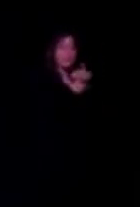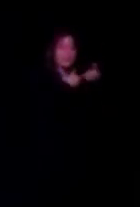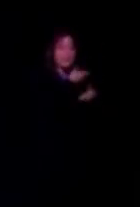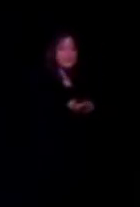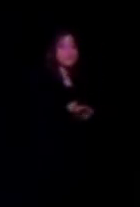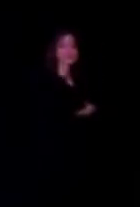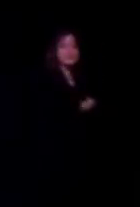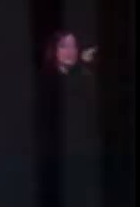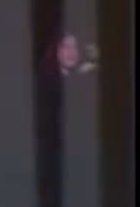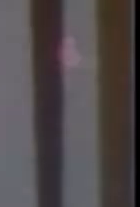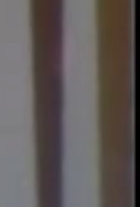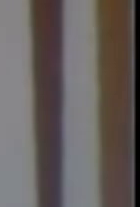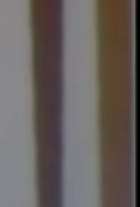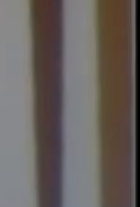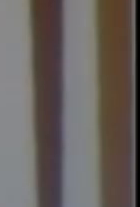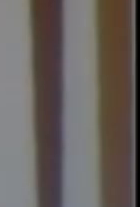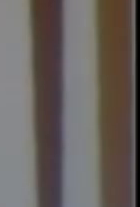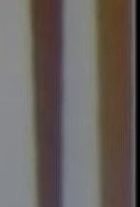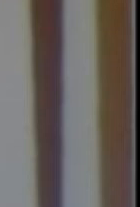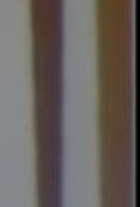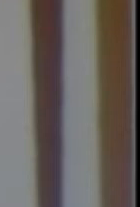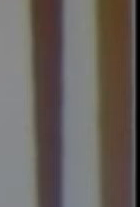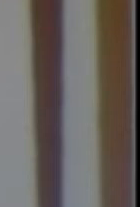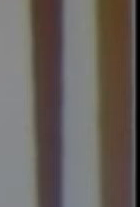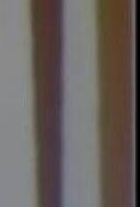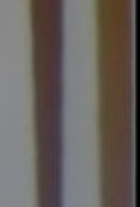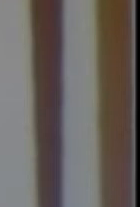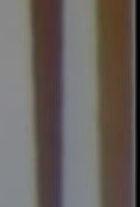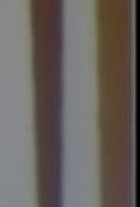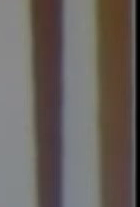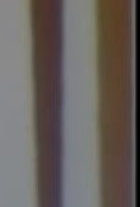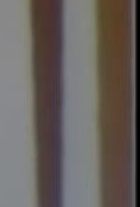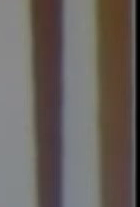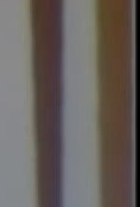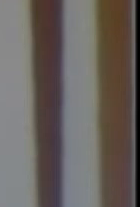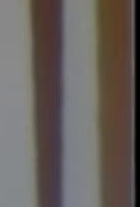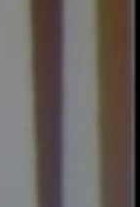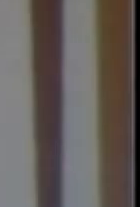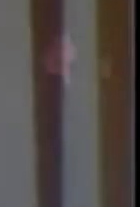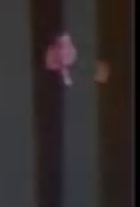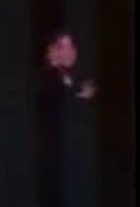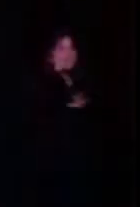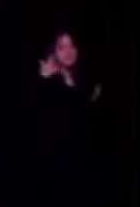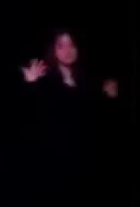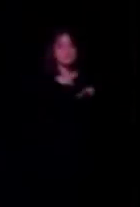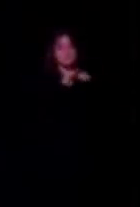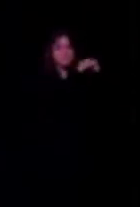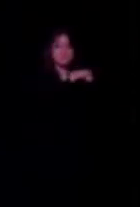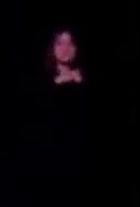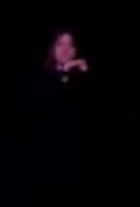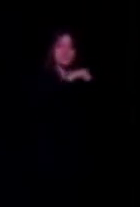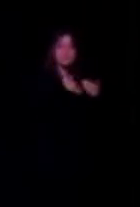que estaban implicadas y comprometidas con la educación especial y que creían en la integración además